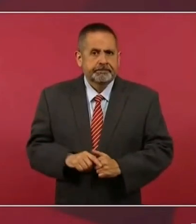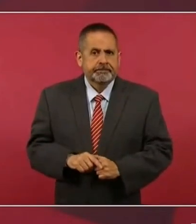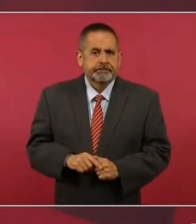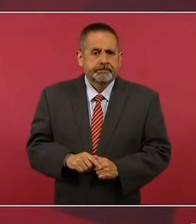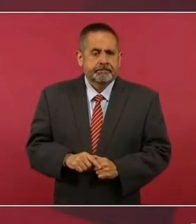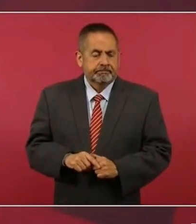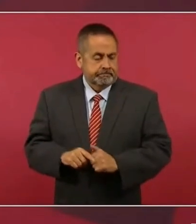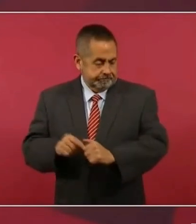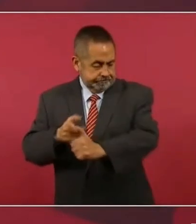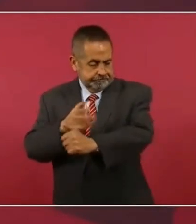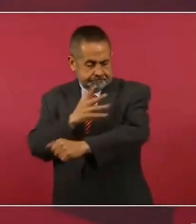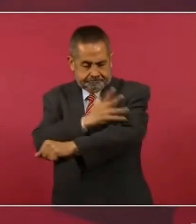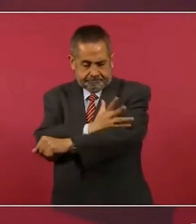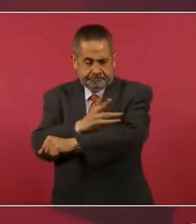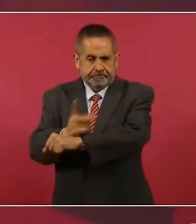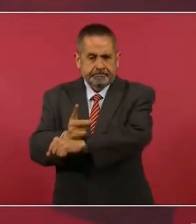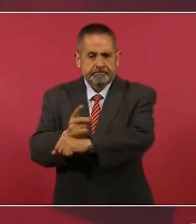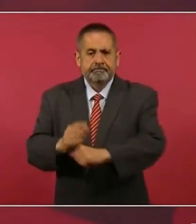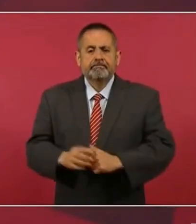honesta,